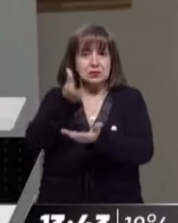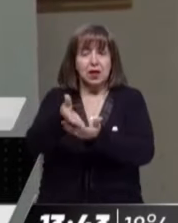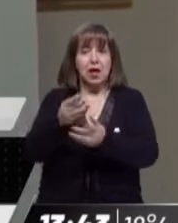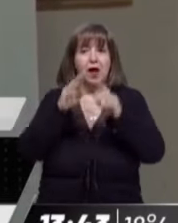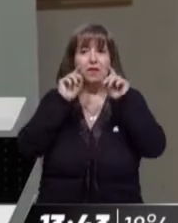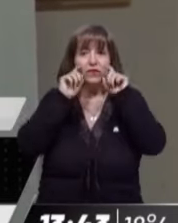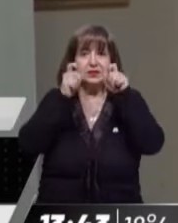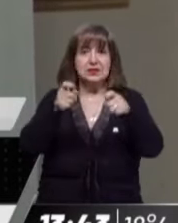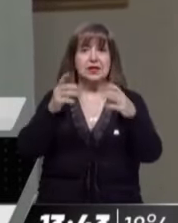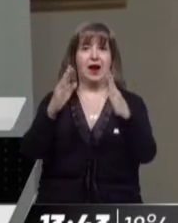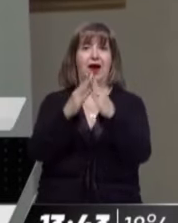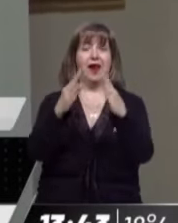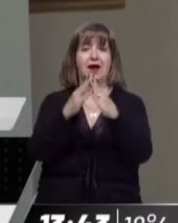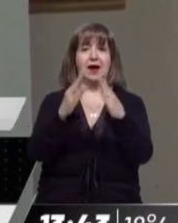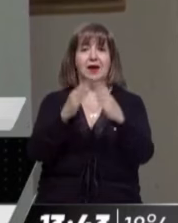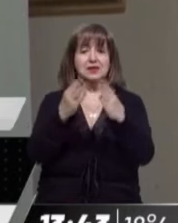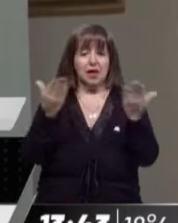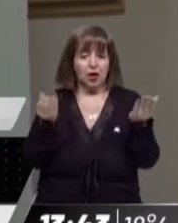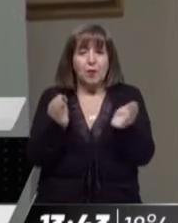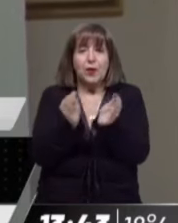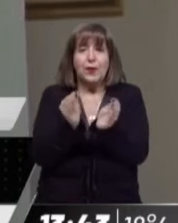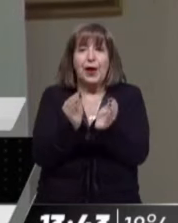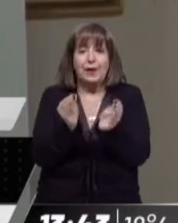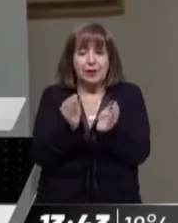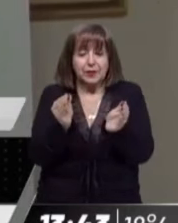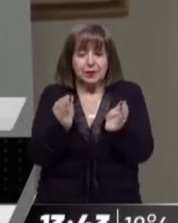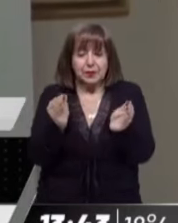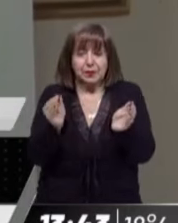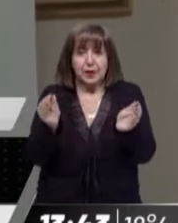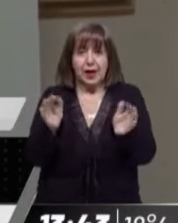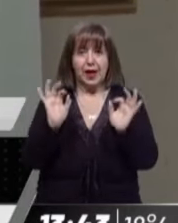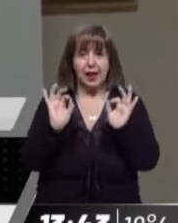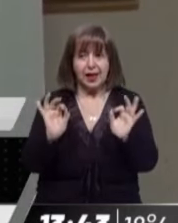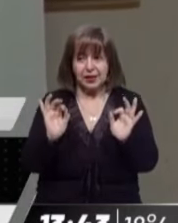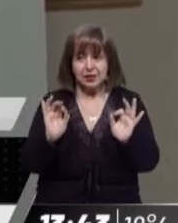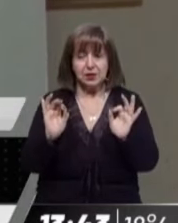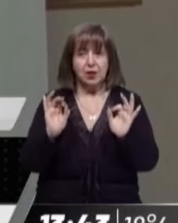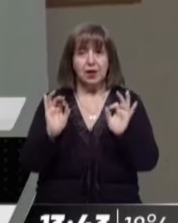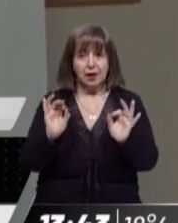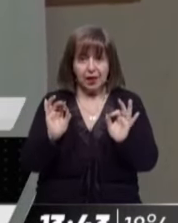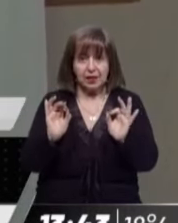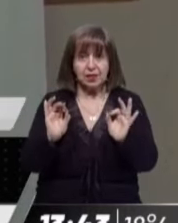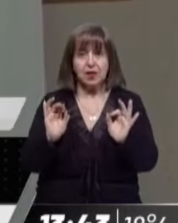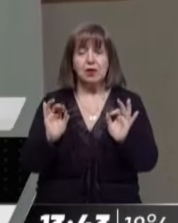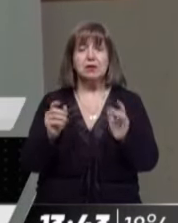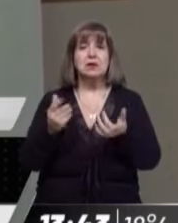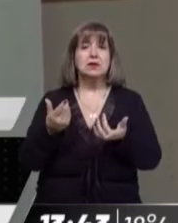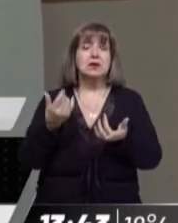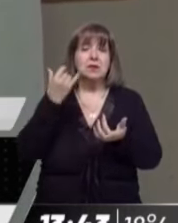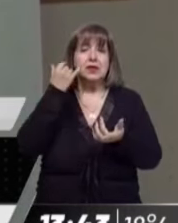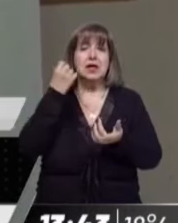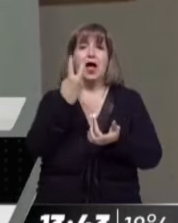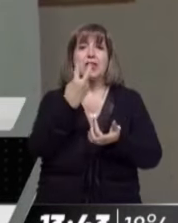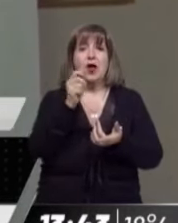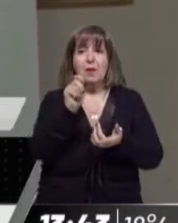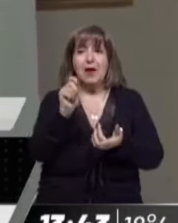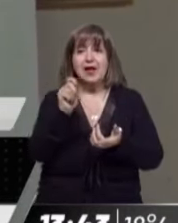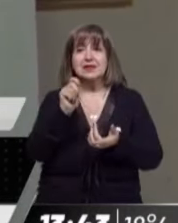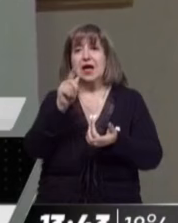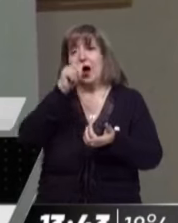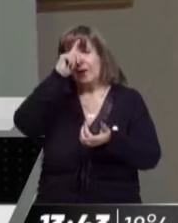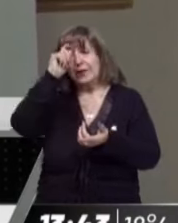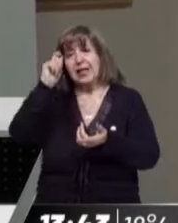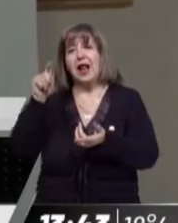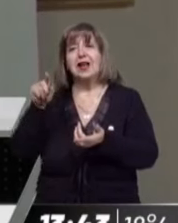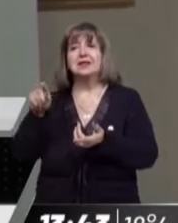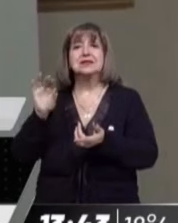que tener un acompañamiento al domicilio porque la gente que ha cuidado su bebé A lo mejor dos meses en el hospital que ha